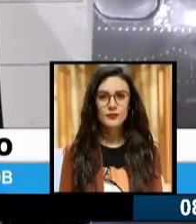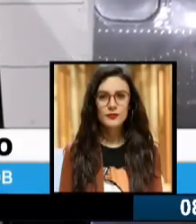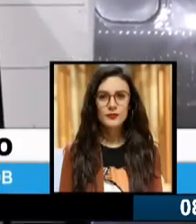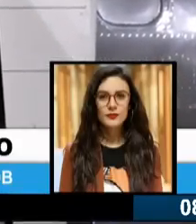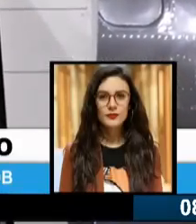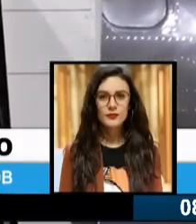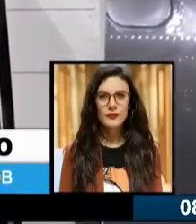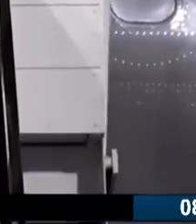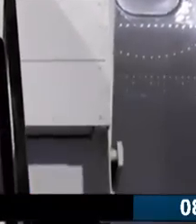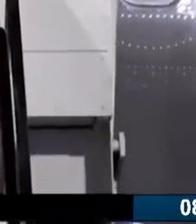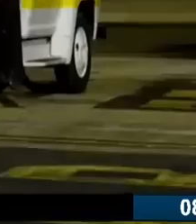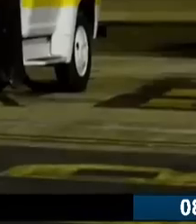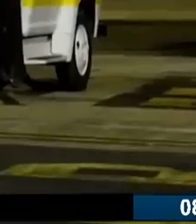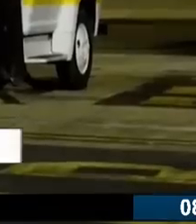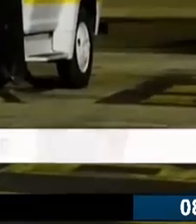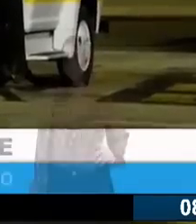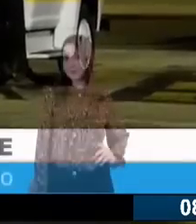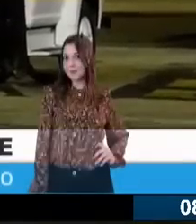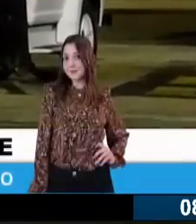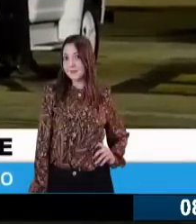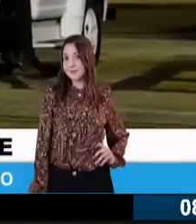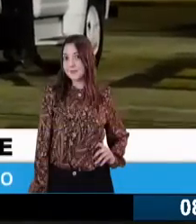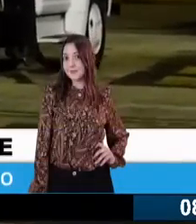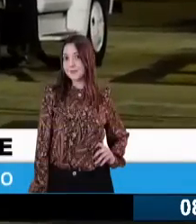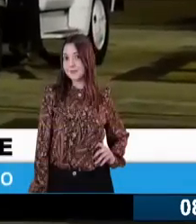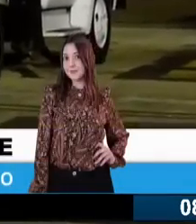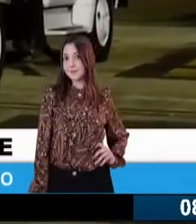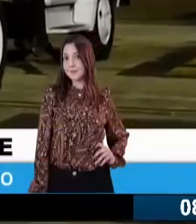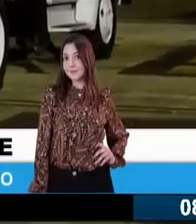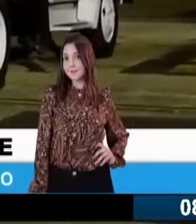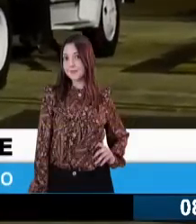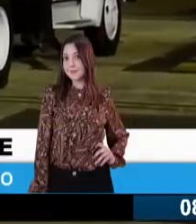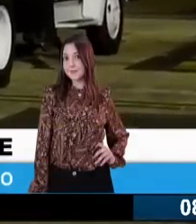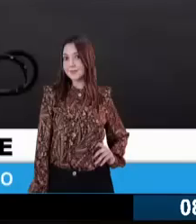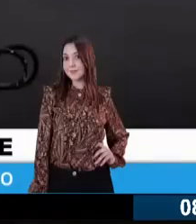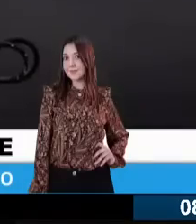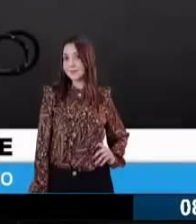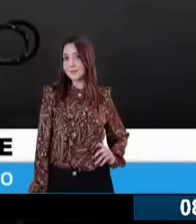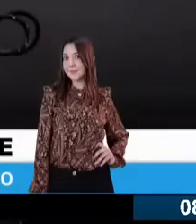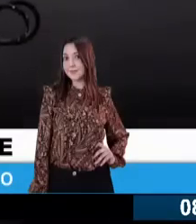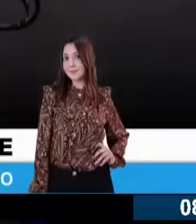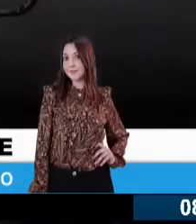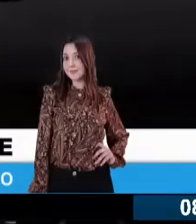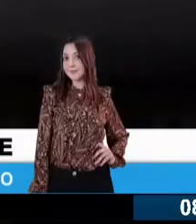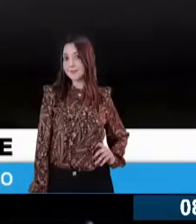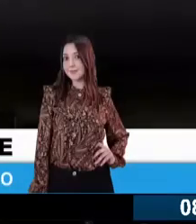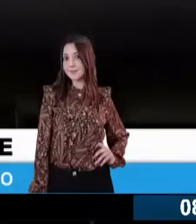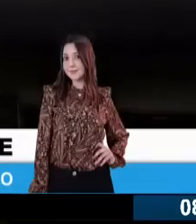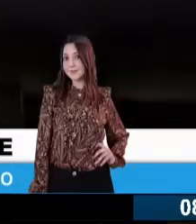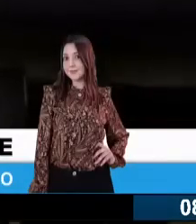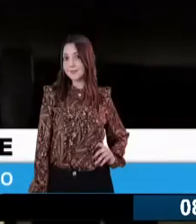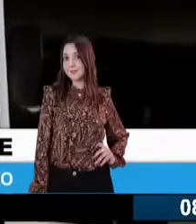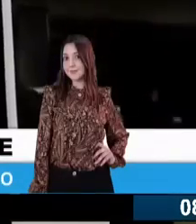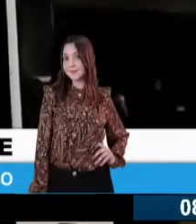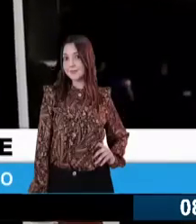Bueno, el ministro de Relaciones Exteriores, Alberto Van Claveren, se va a reunir esta jornada con